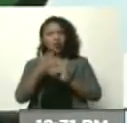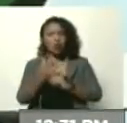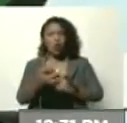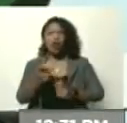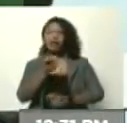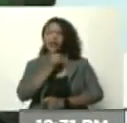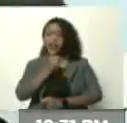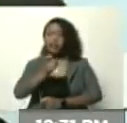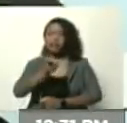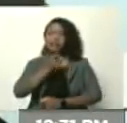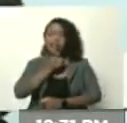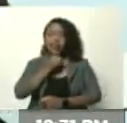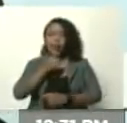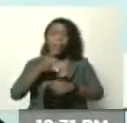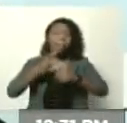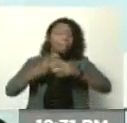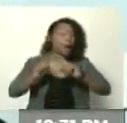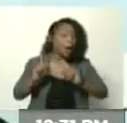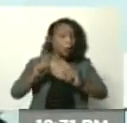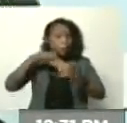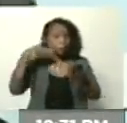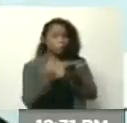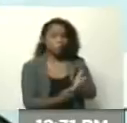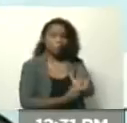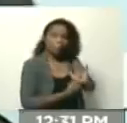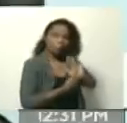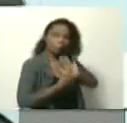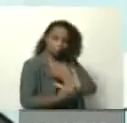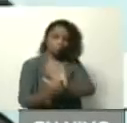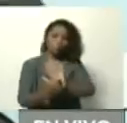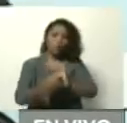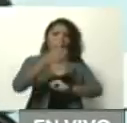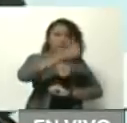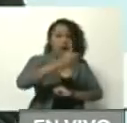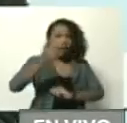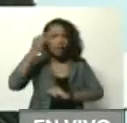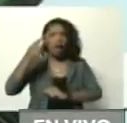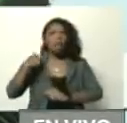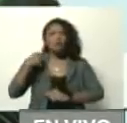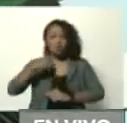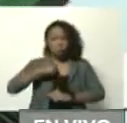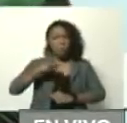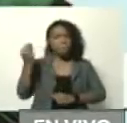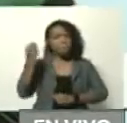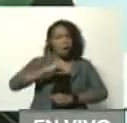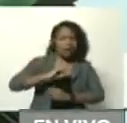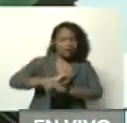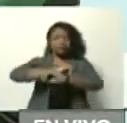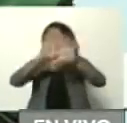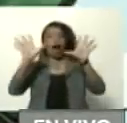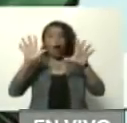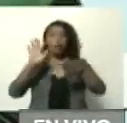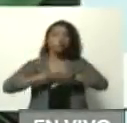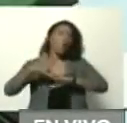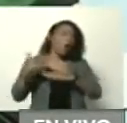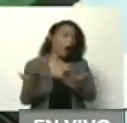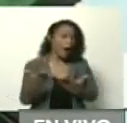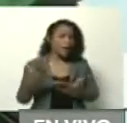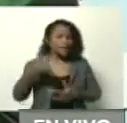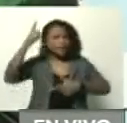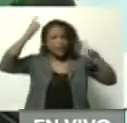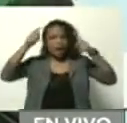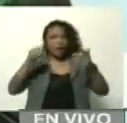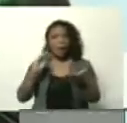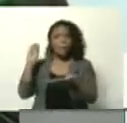muy difíciles pero que ha demostrado y que cada día me convence más del porque Chávez lo de